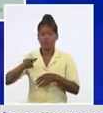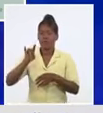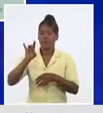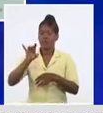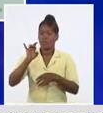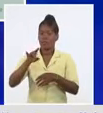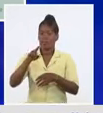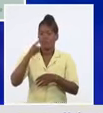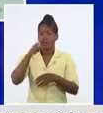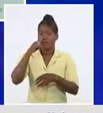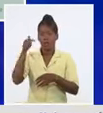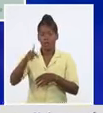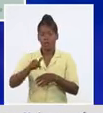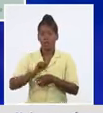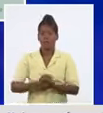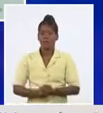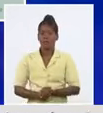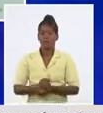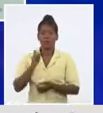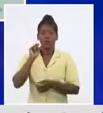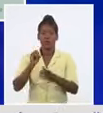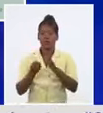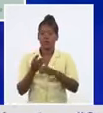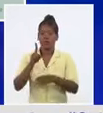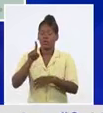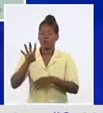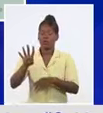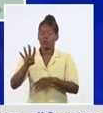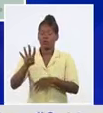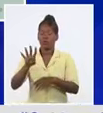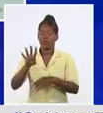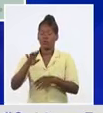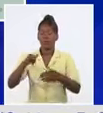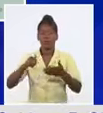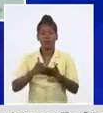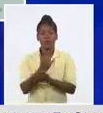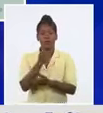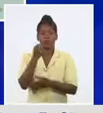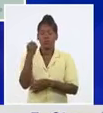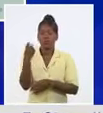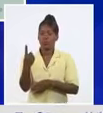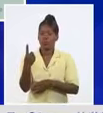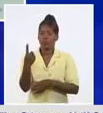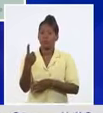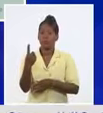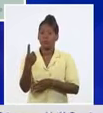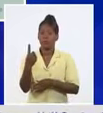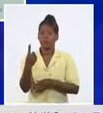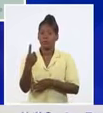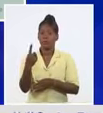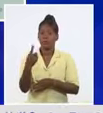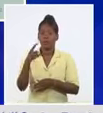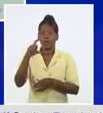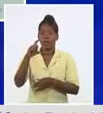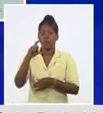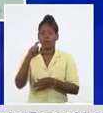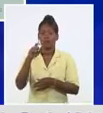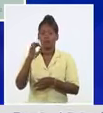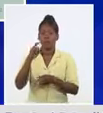Florida 14, Vertientes 12, Himaguayú un caso positivo, al igual que Carlos Manuel de